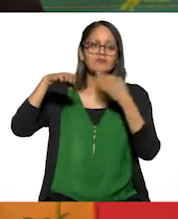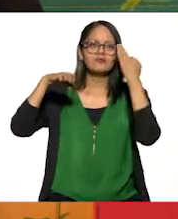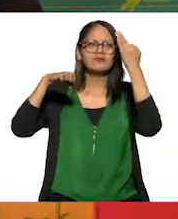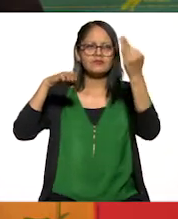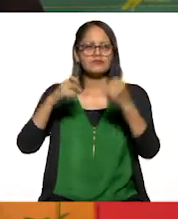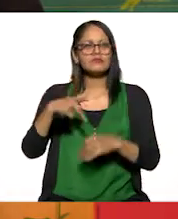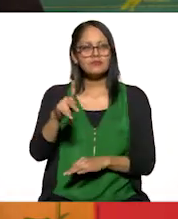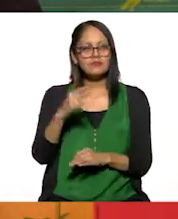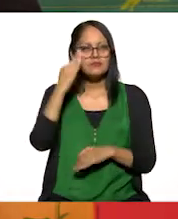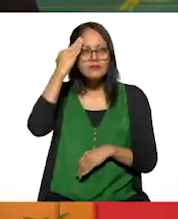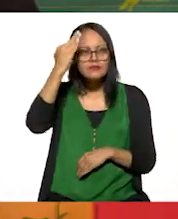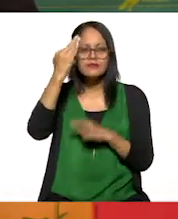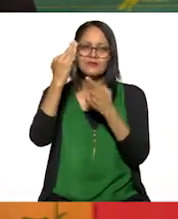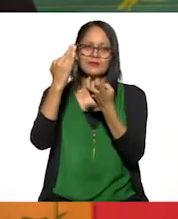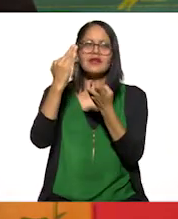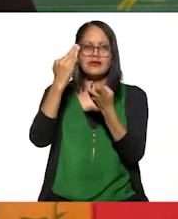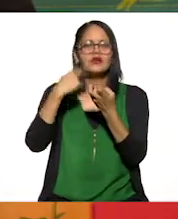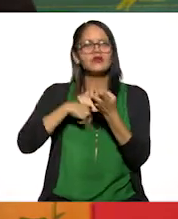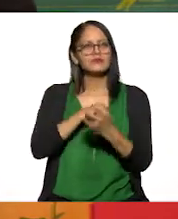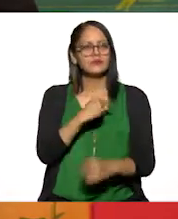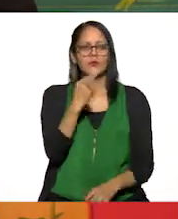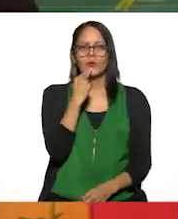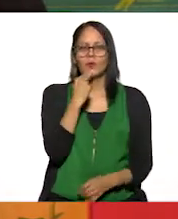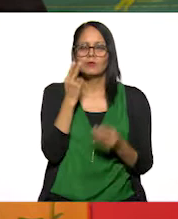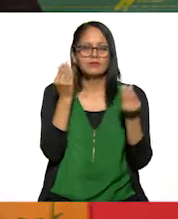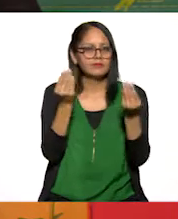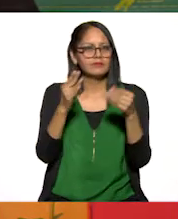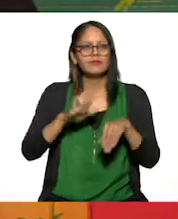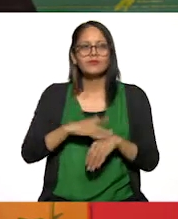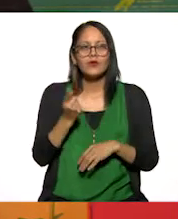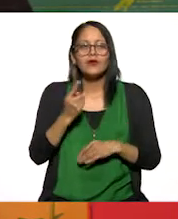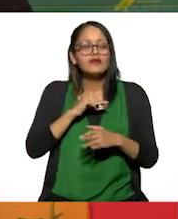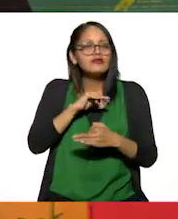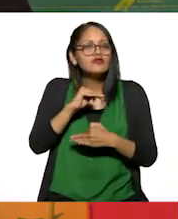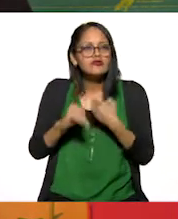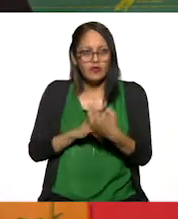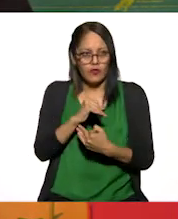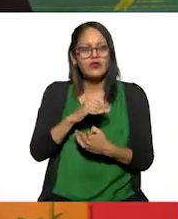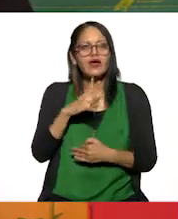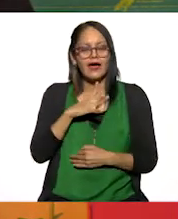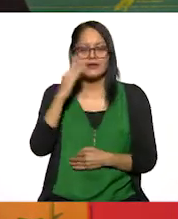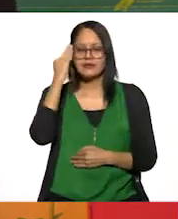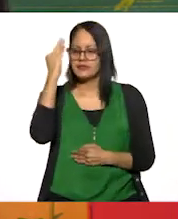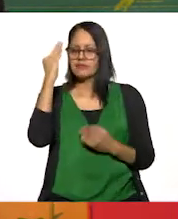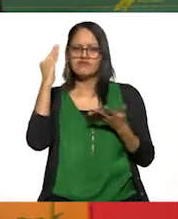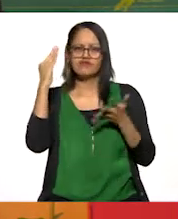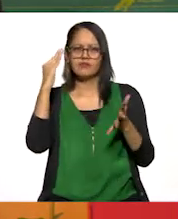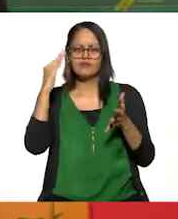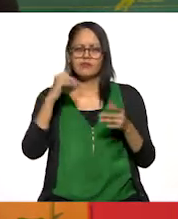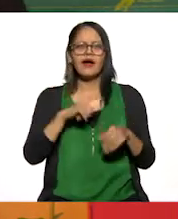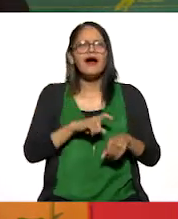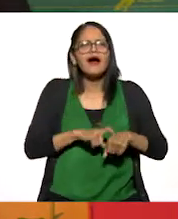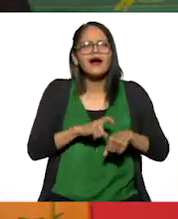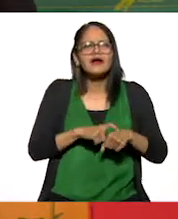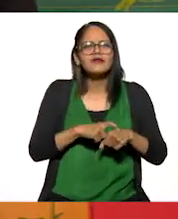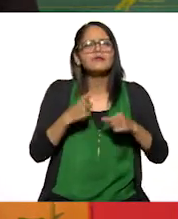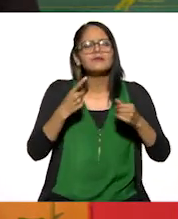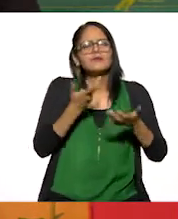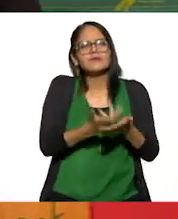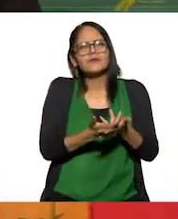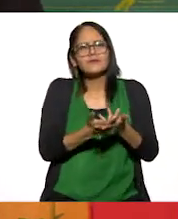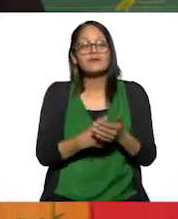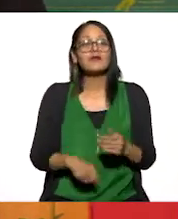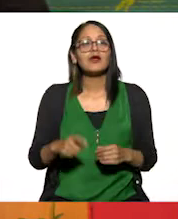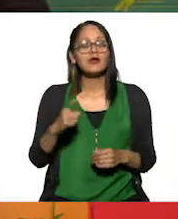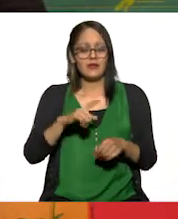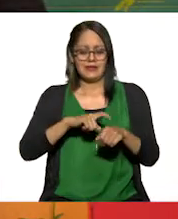eso el tiempo es algo que a nosotros nos sirve muchísimo, porque todo lo hacemos con base en ello. ¿A qué horas es el recreo? ¿Cuánto dura el programa que me